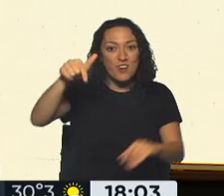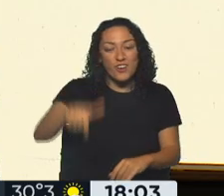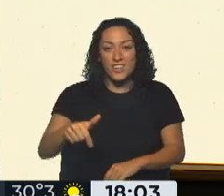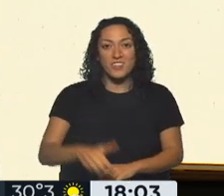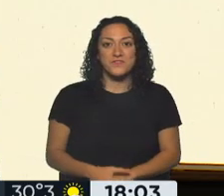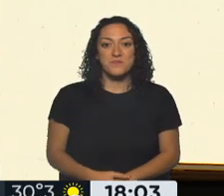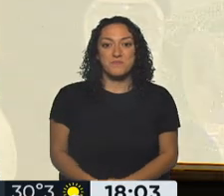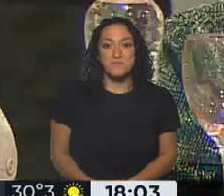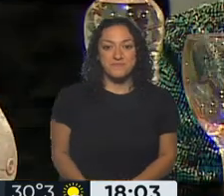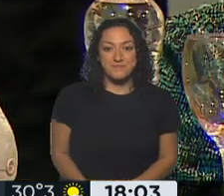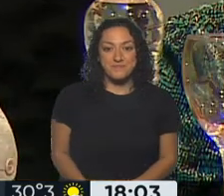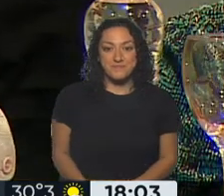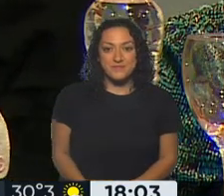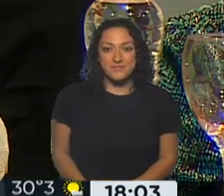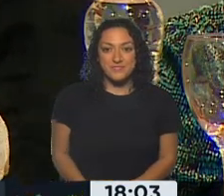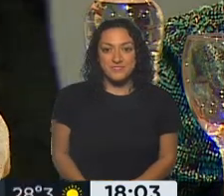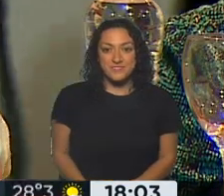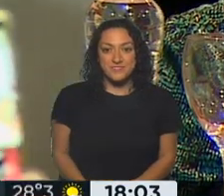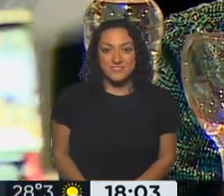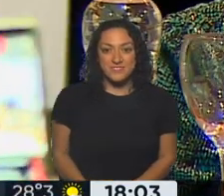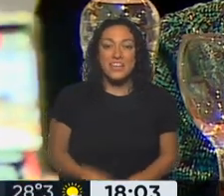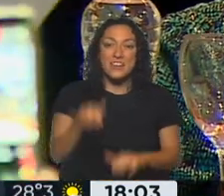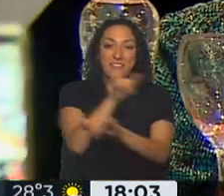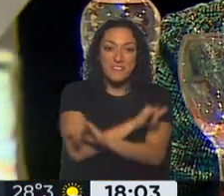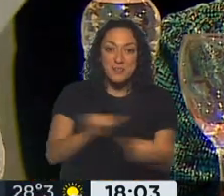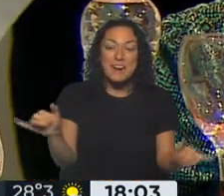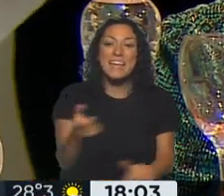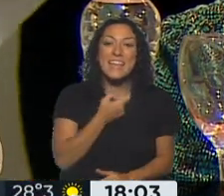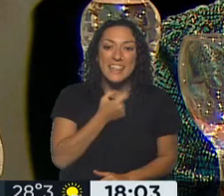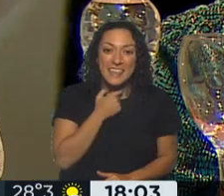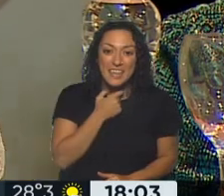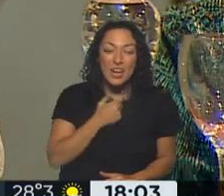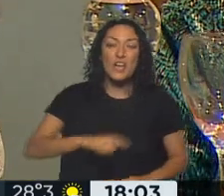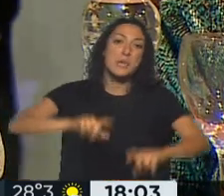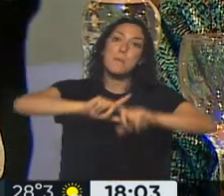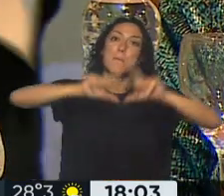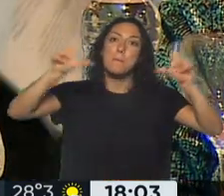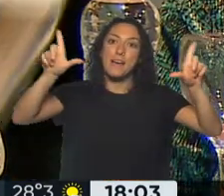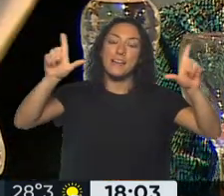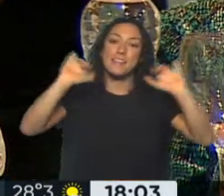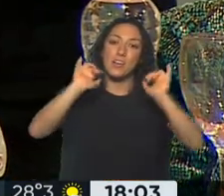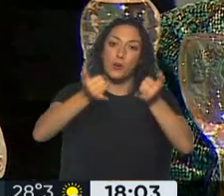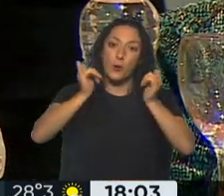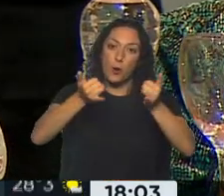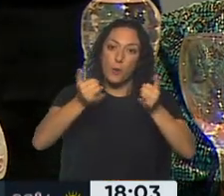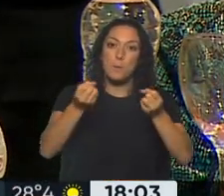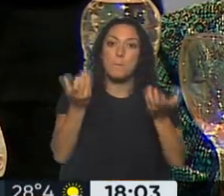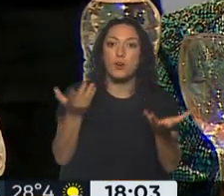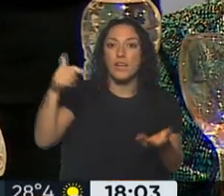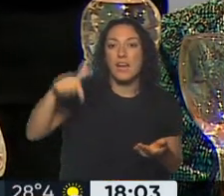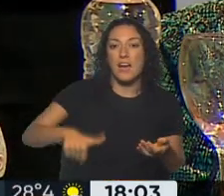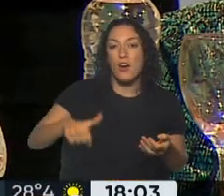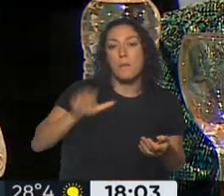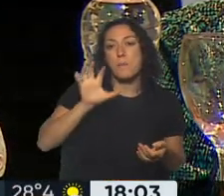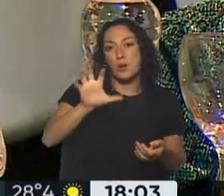que se van. Les quiero informar que se va a ver la imagen del joven, porque él no está en esta